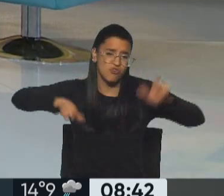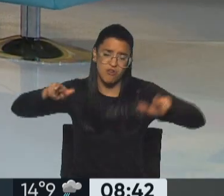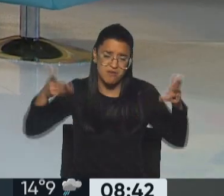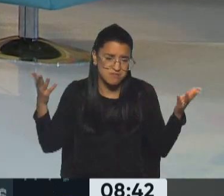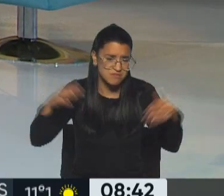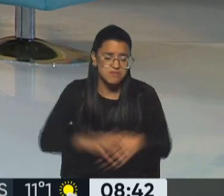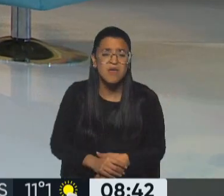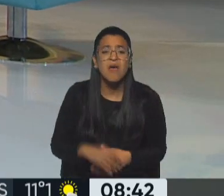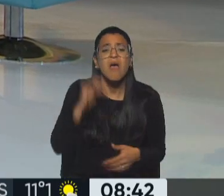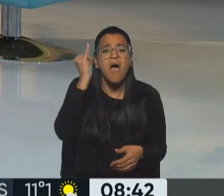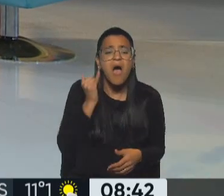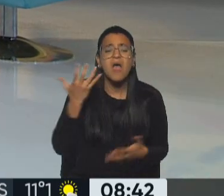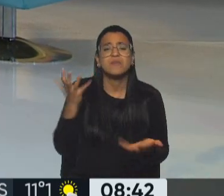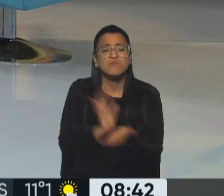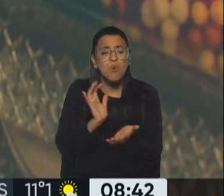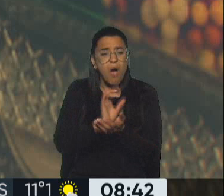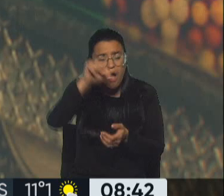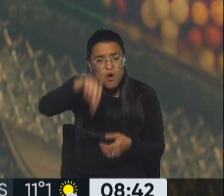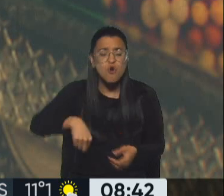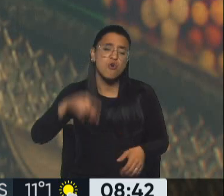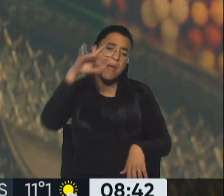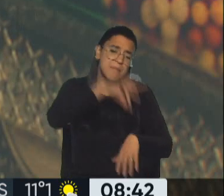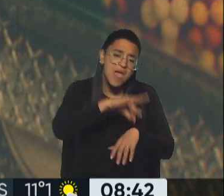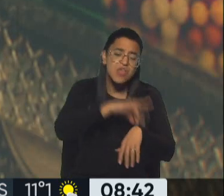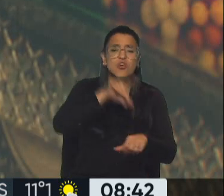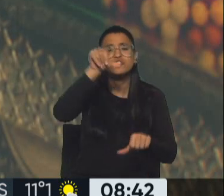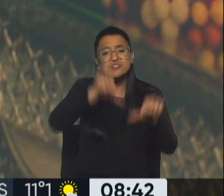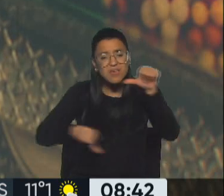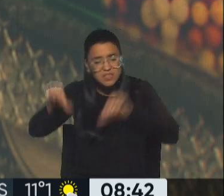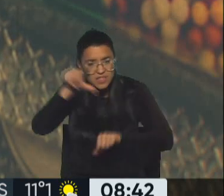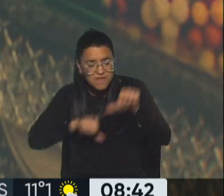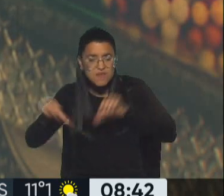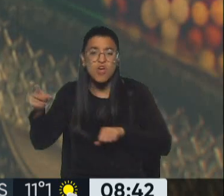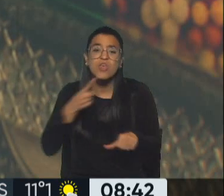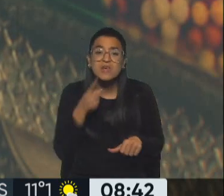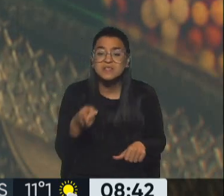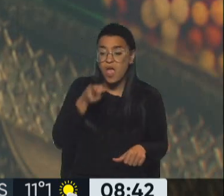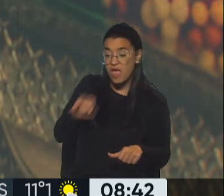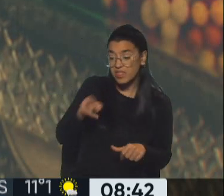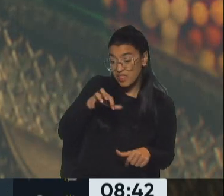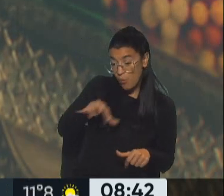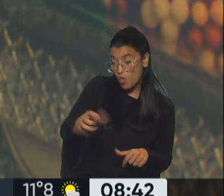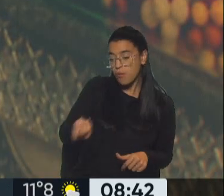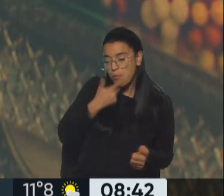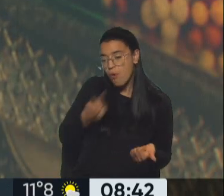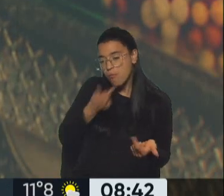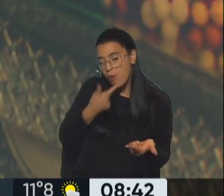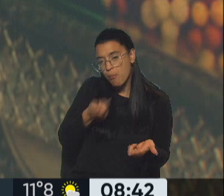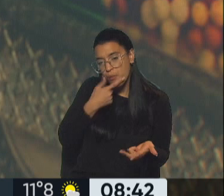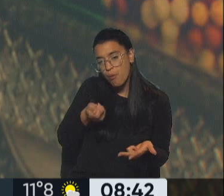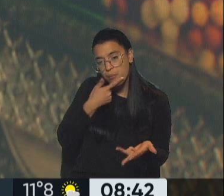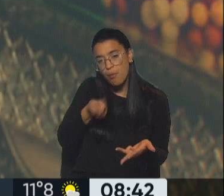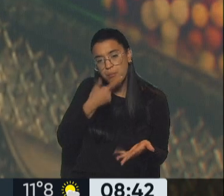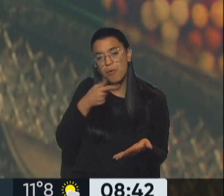Y hay todo un movimiento médico, científico, que afirma que el uso indebido de antibióticos está haciendo